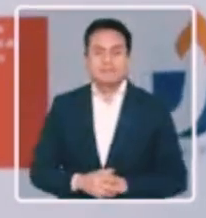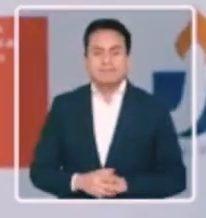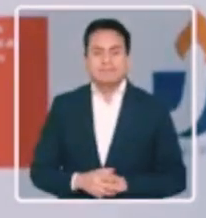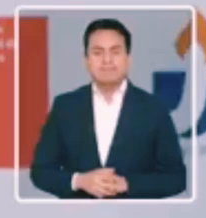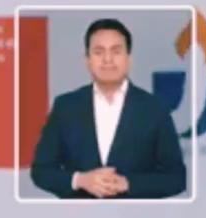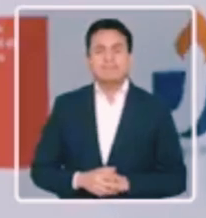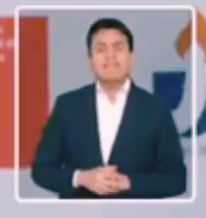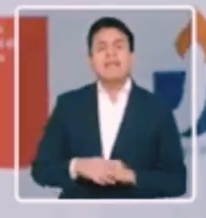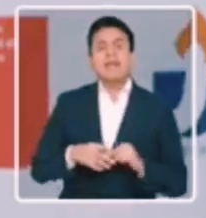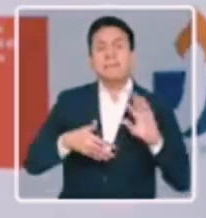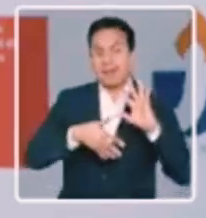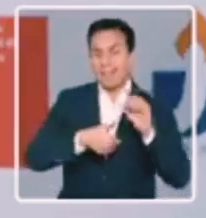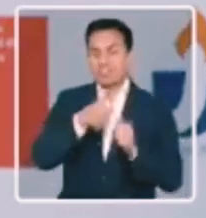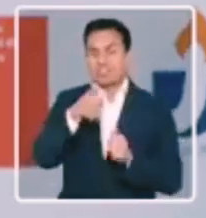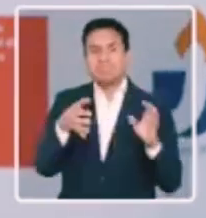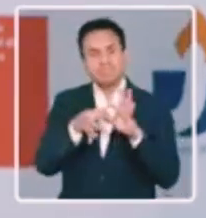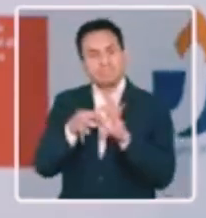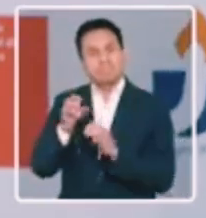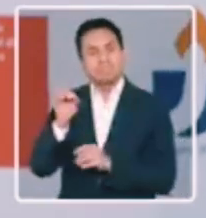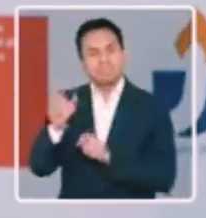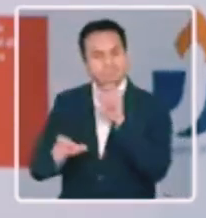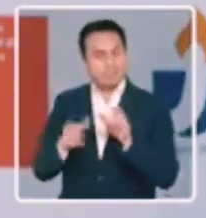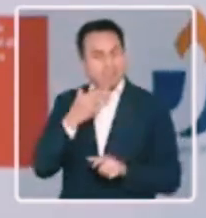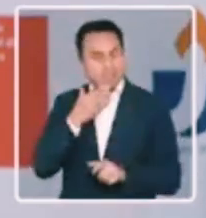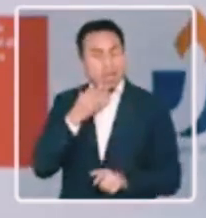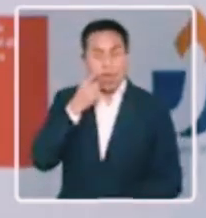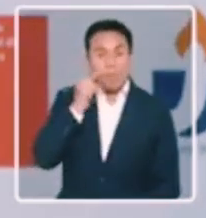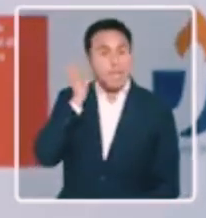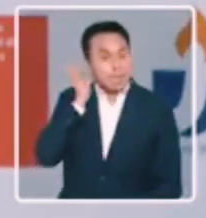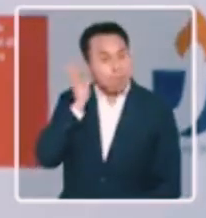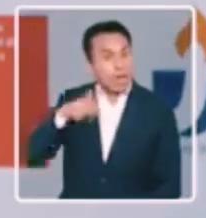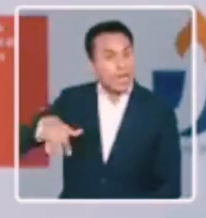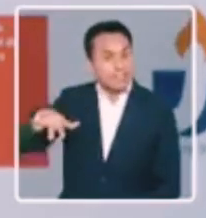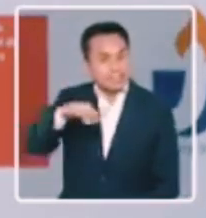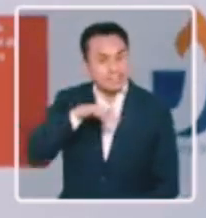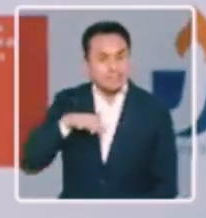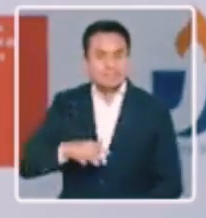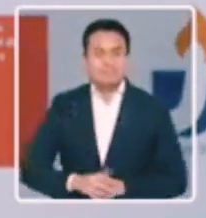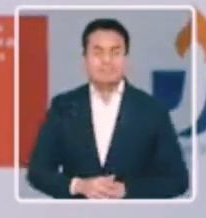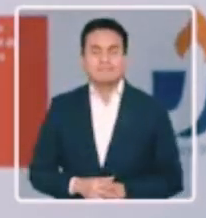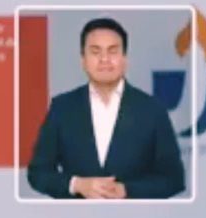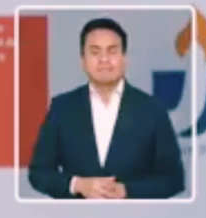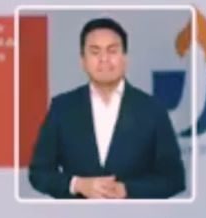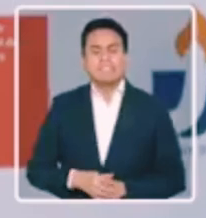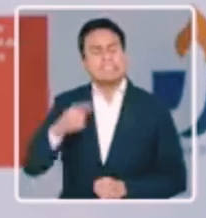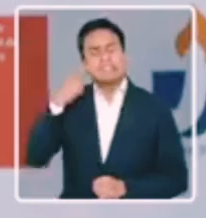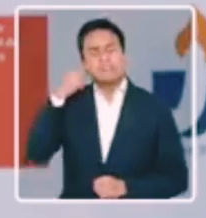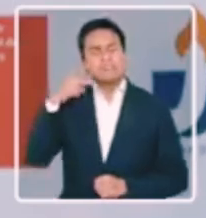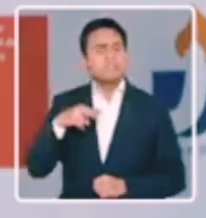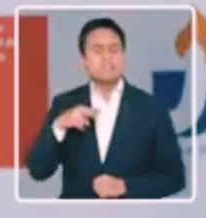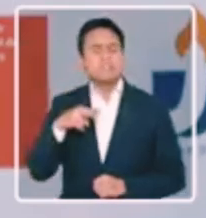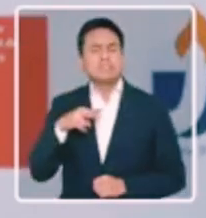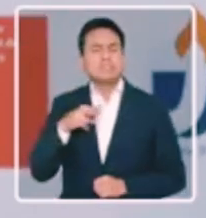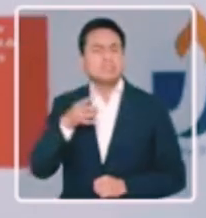Panamericanos y para Panamericanos hombres y mujeres sin